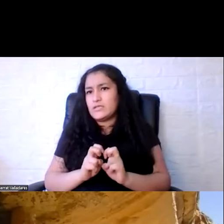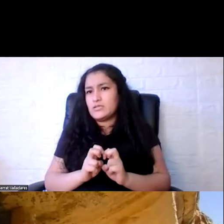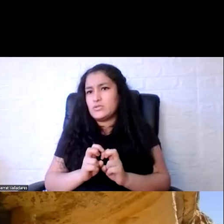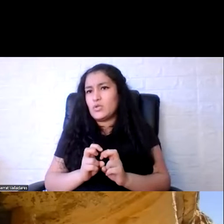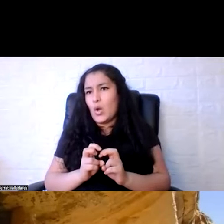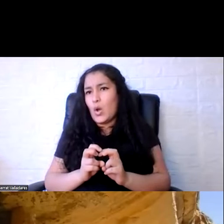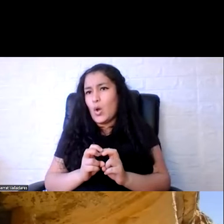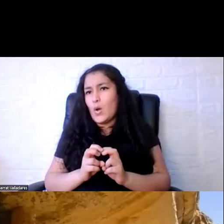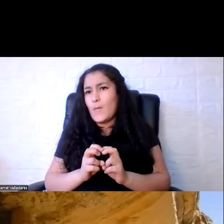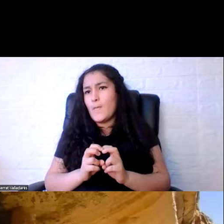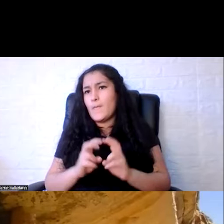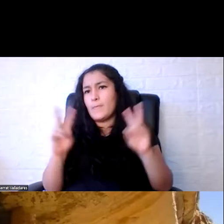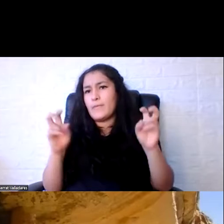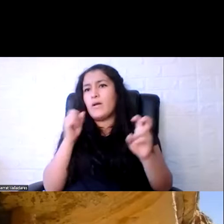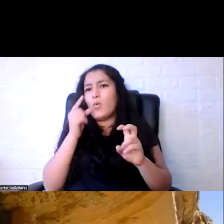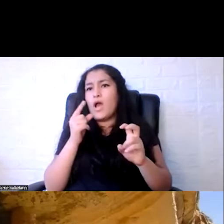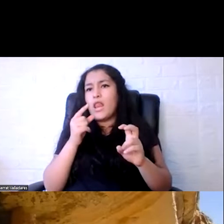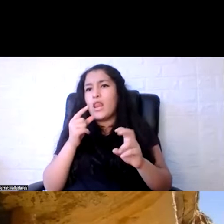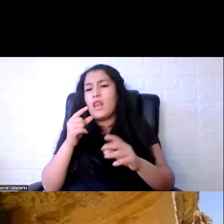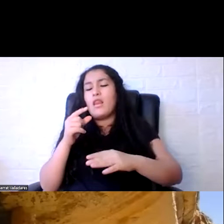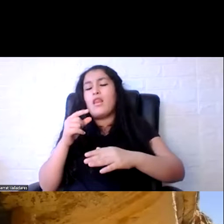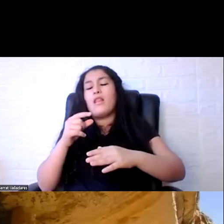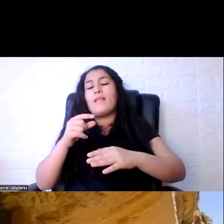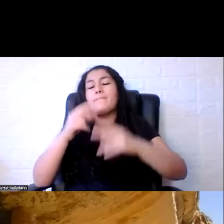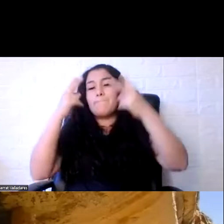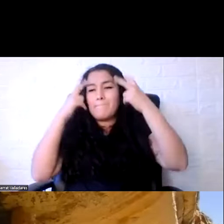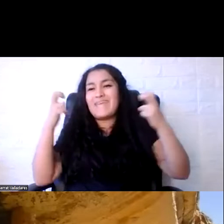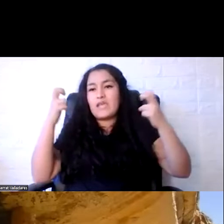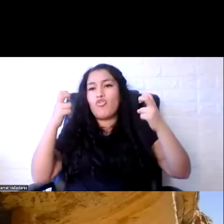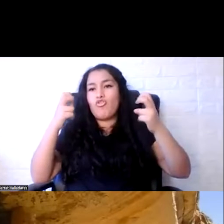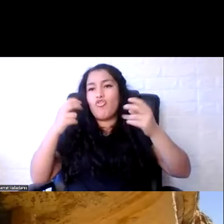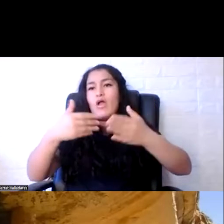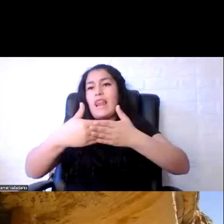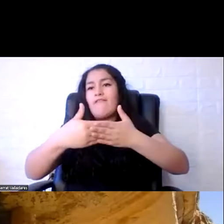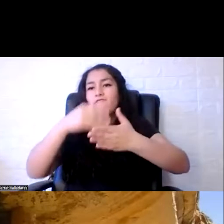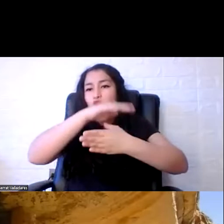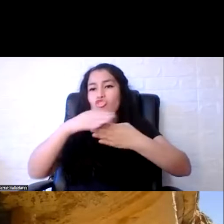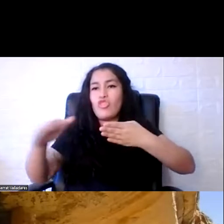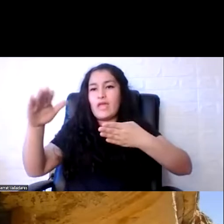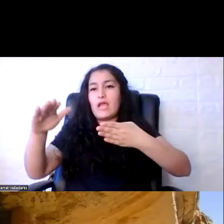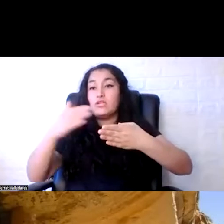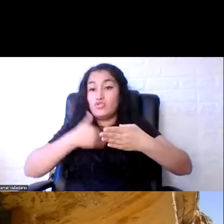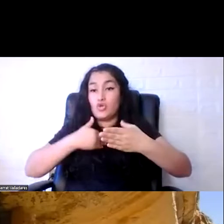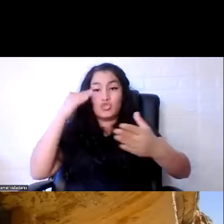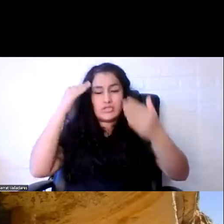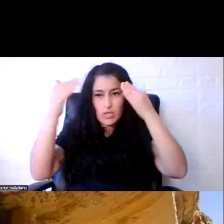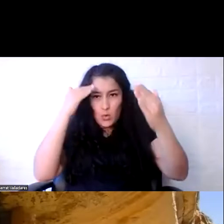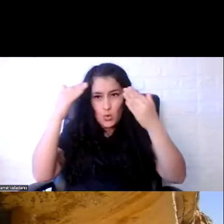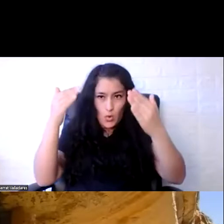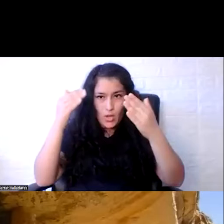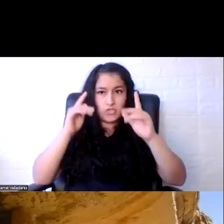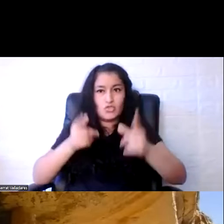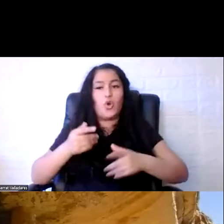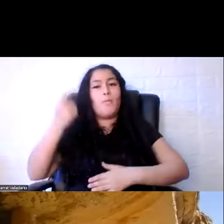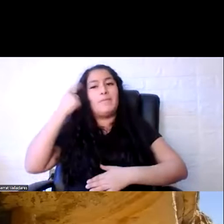la policía en la frontera norte de México. Soy psicóloga, vengo de una perspectiva bastante